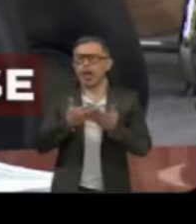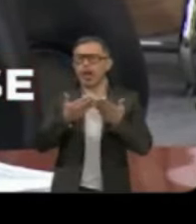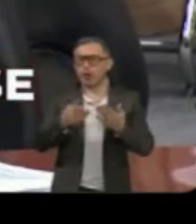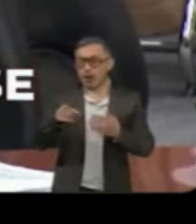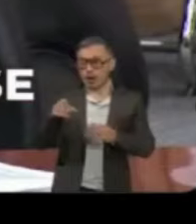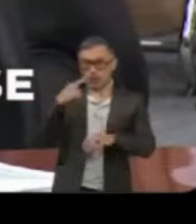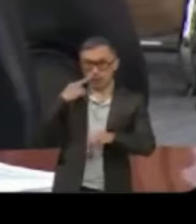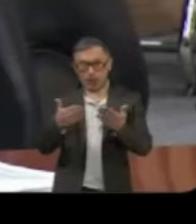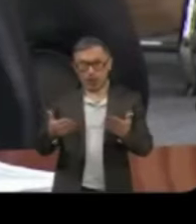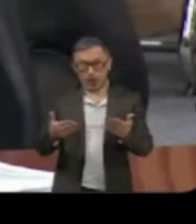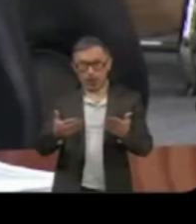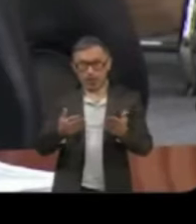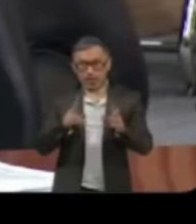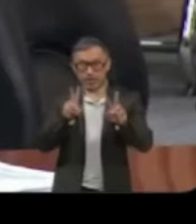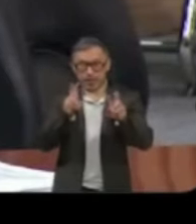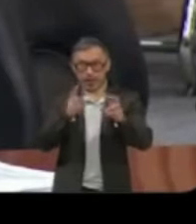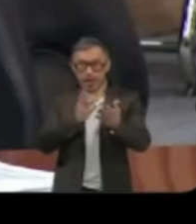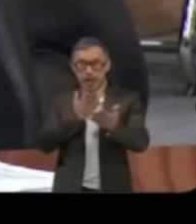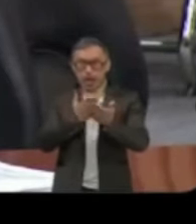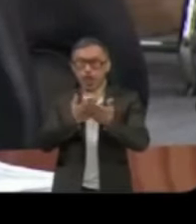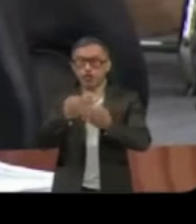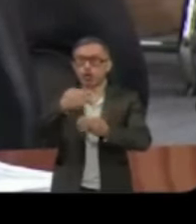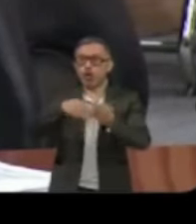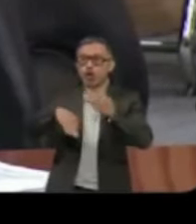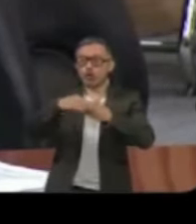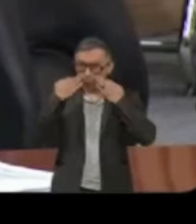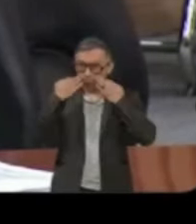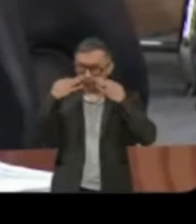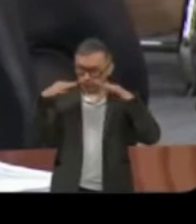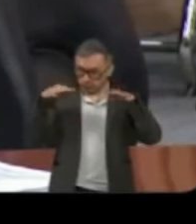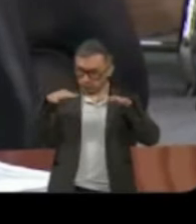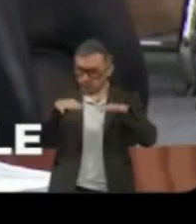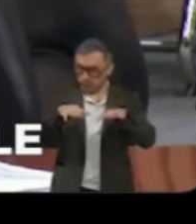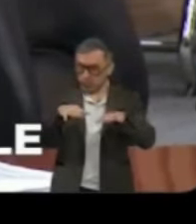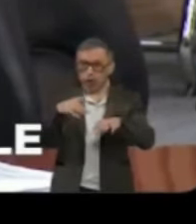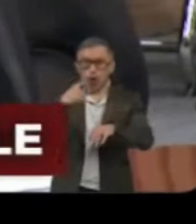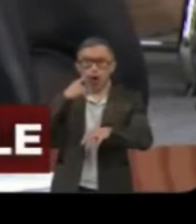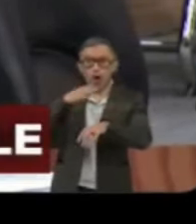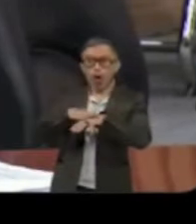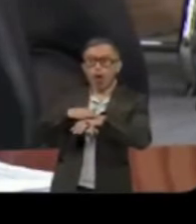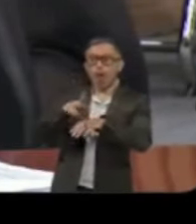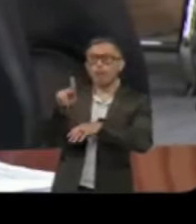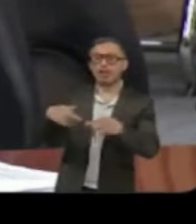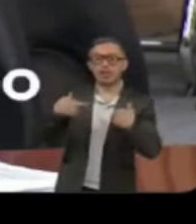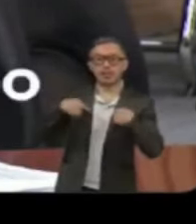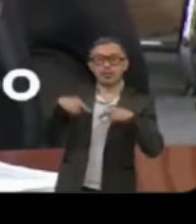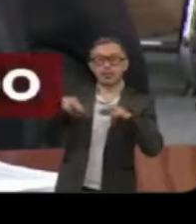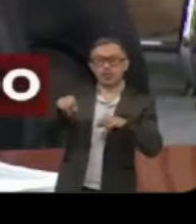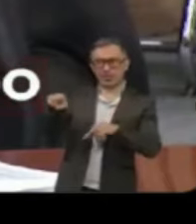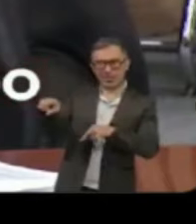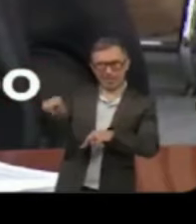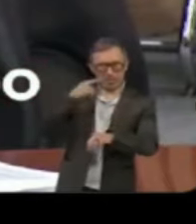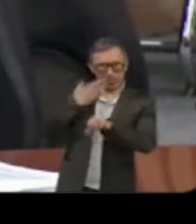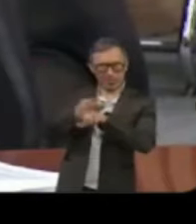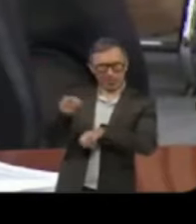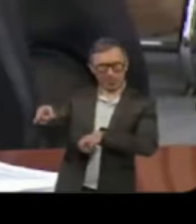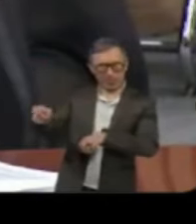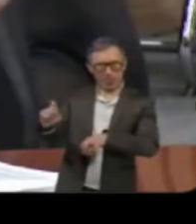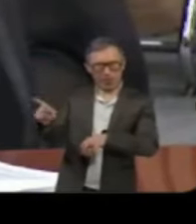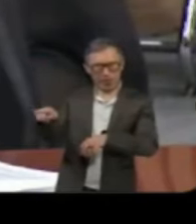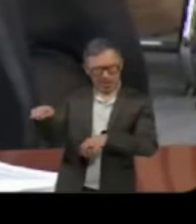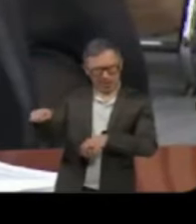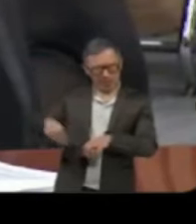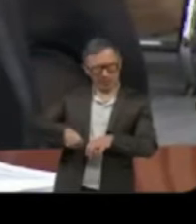agregarse esa lista que quede claro y también que no distorsione el partido de Acción Nacional que es el responsable de esto no estamos hablando de libertad de